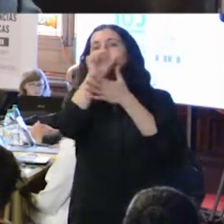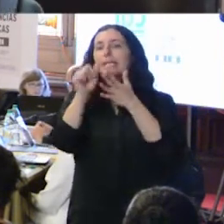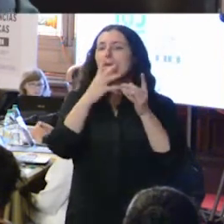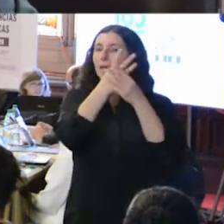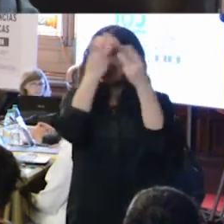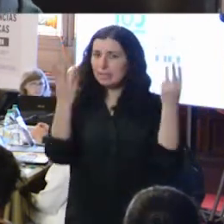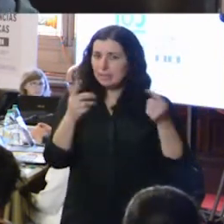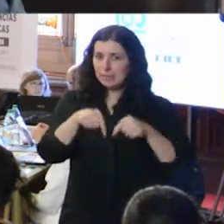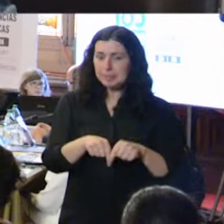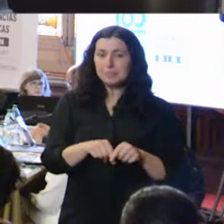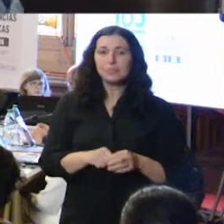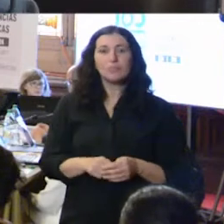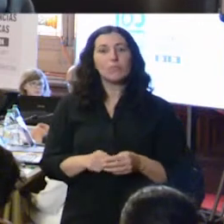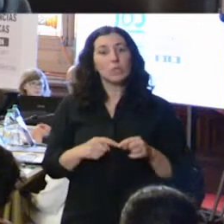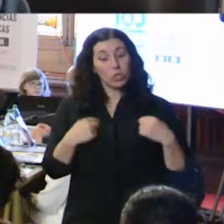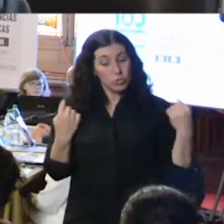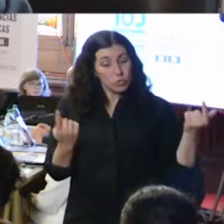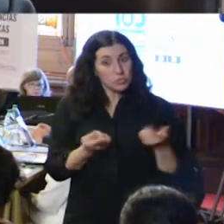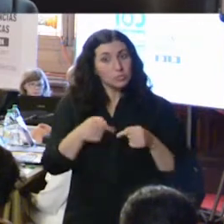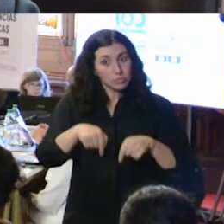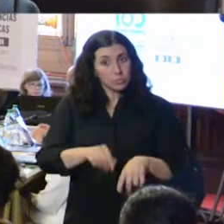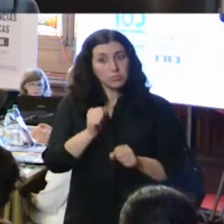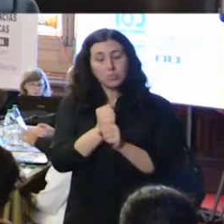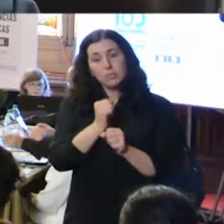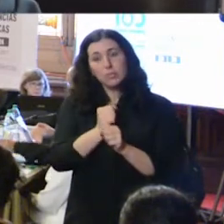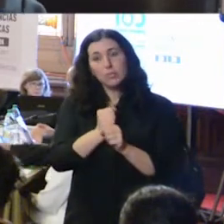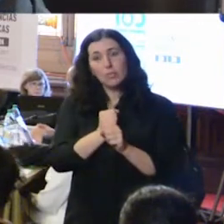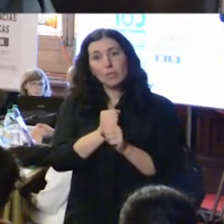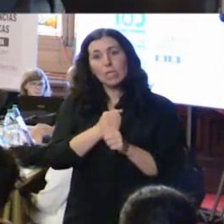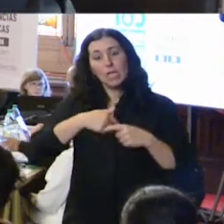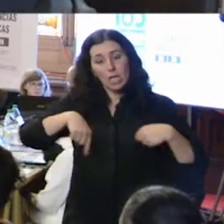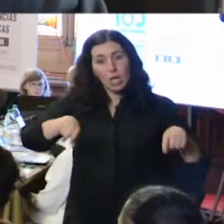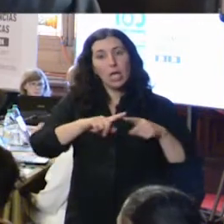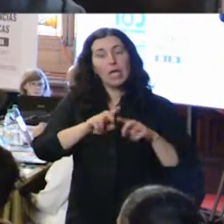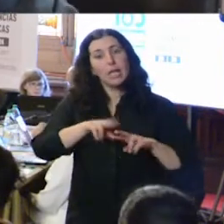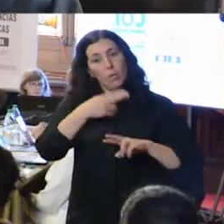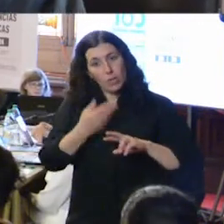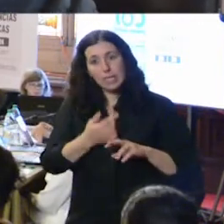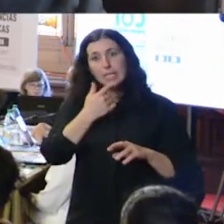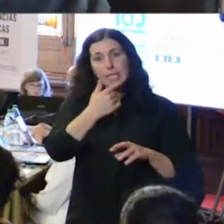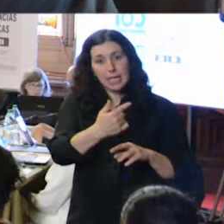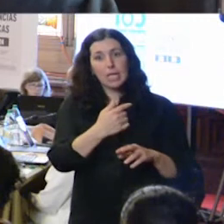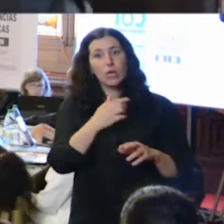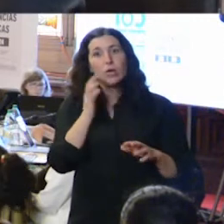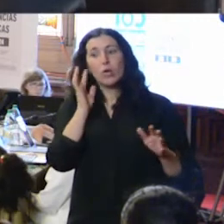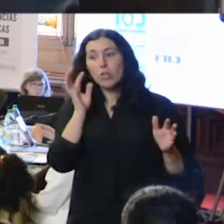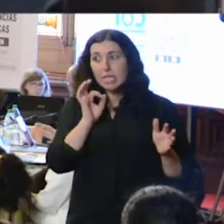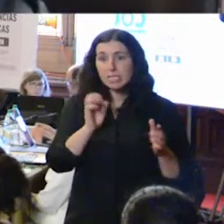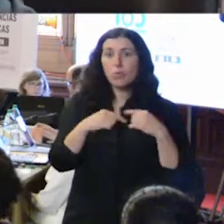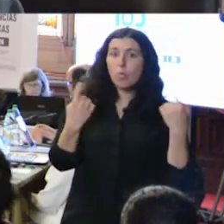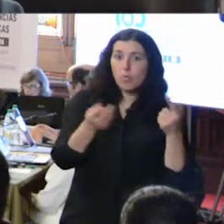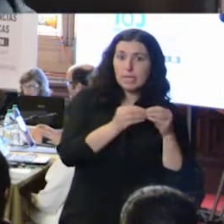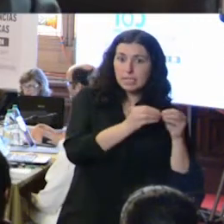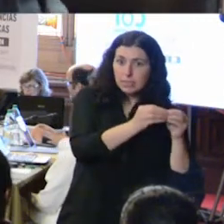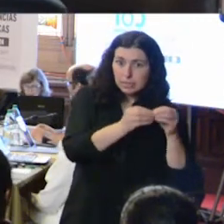esta disposición de nuestro trabajo, pues es cuestión de que se instrumente. Reitero una disculpa a ustedes y a la audiencia y mis